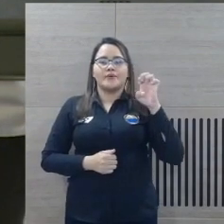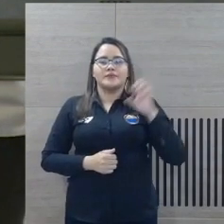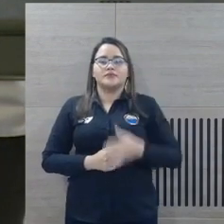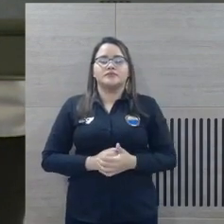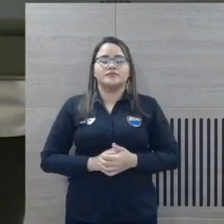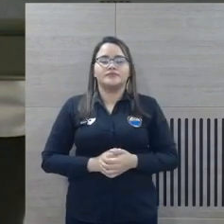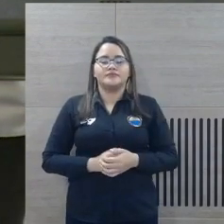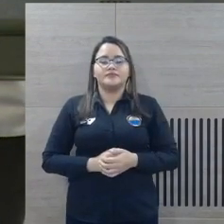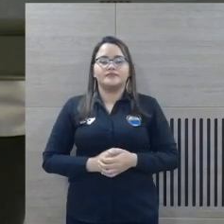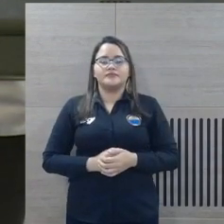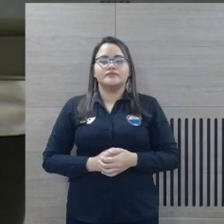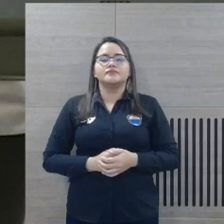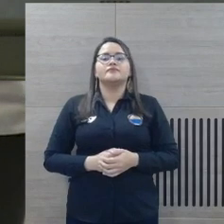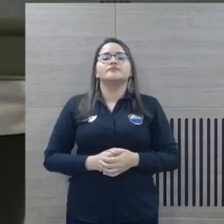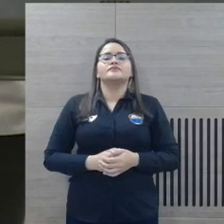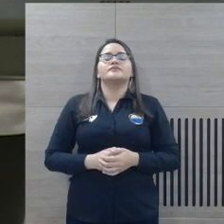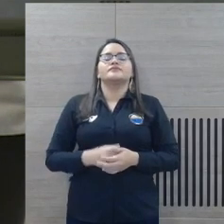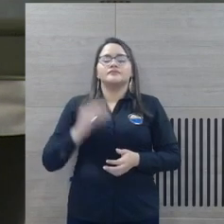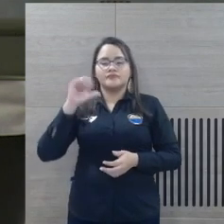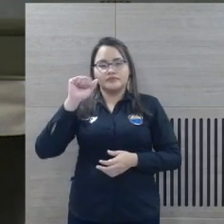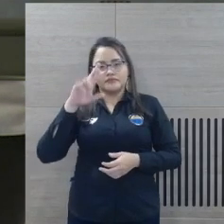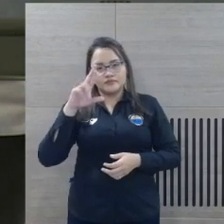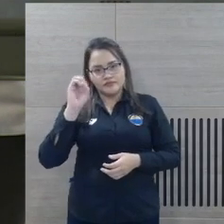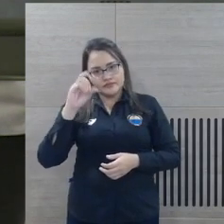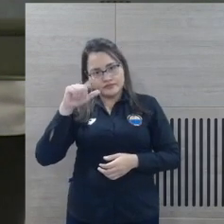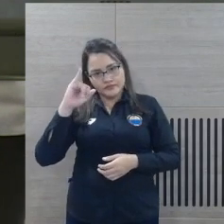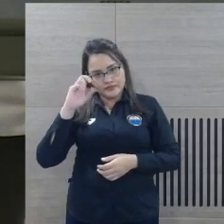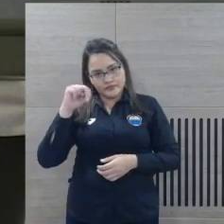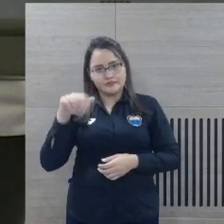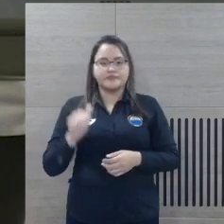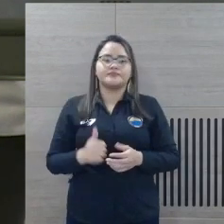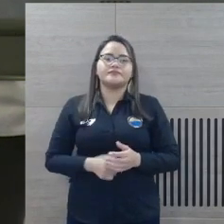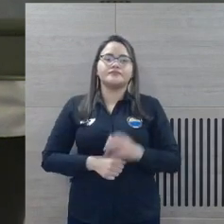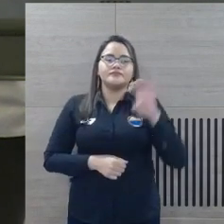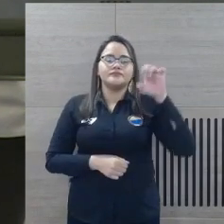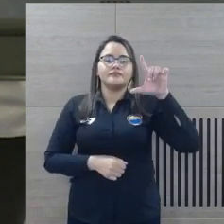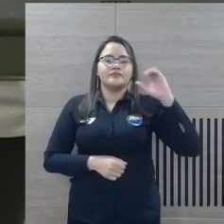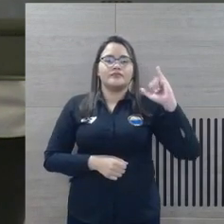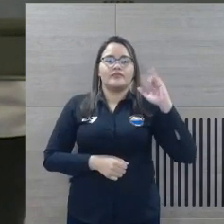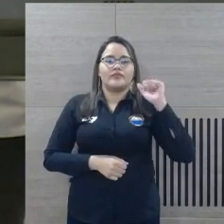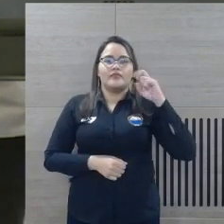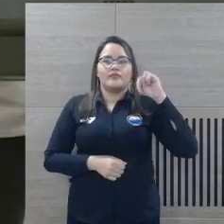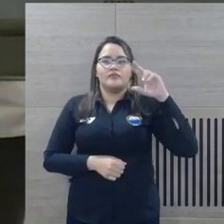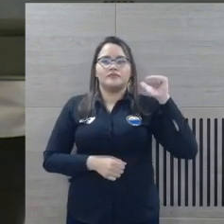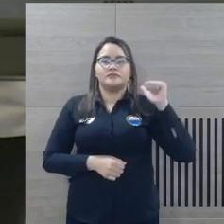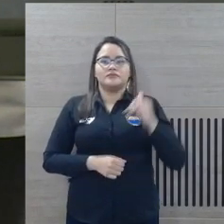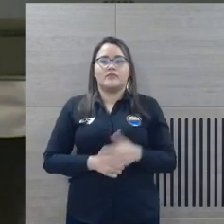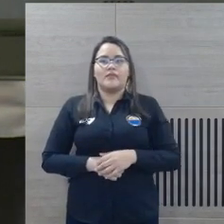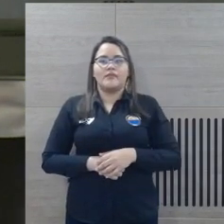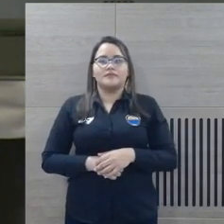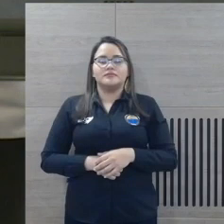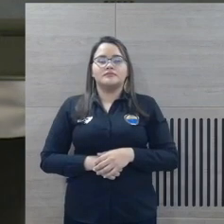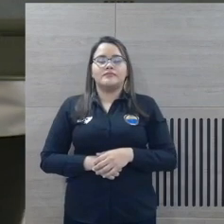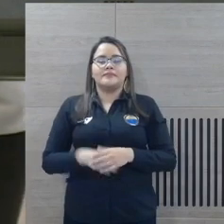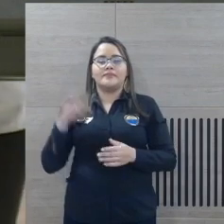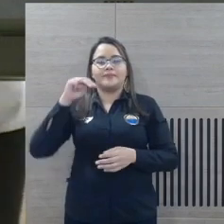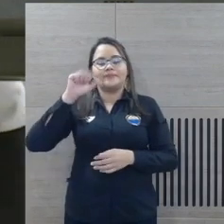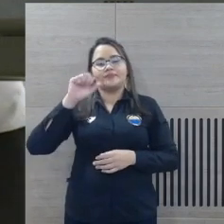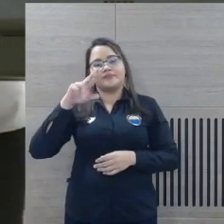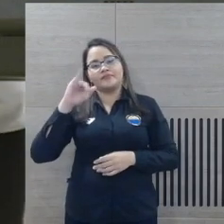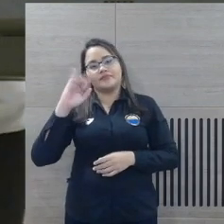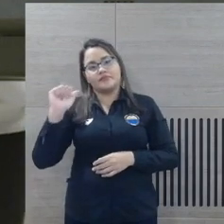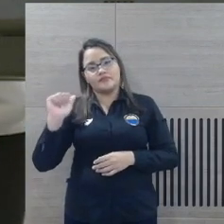Eliana Carolina Guete Ospino. María Alejandra Jiménez Pacheco. María Fernanda Mejía Corbacho. Omar Yesid